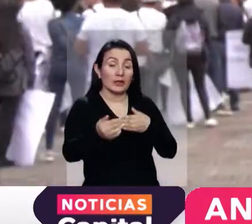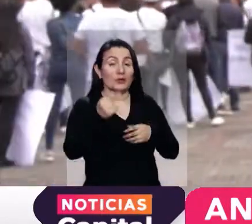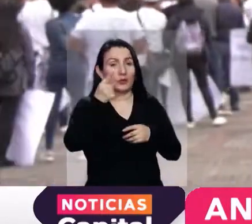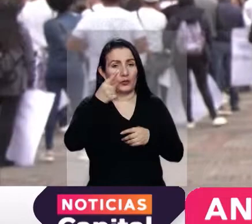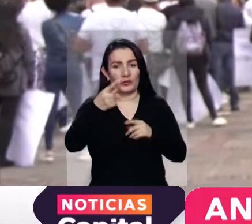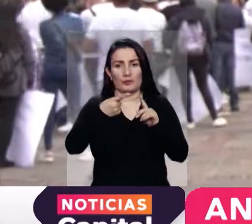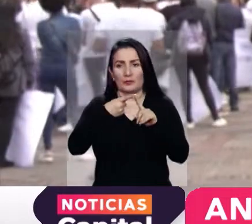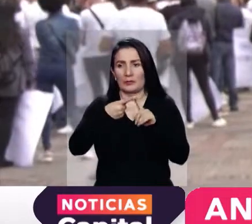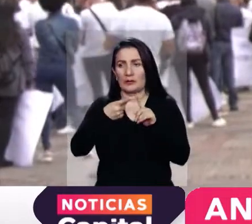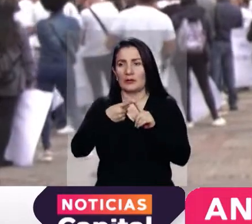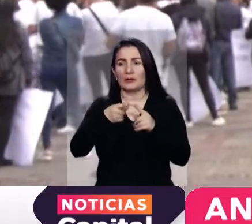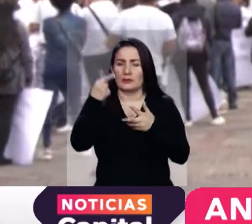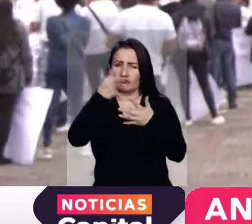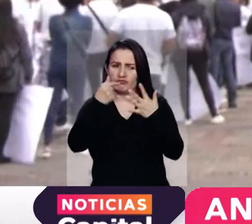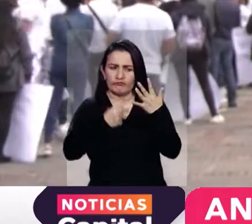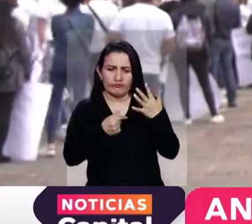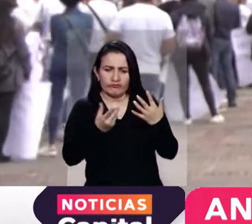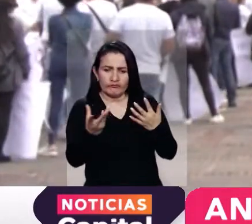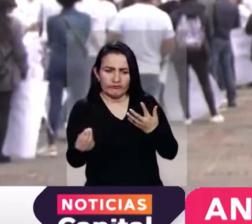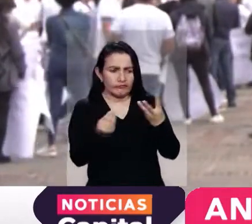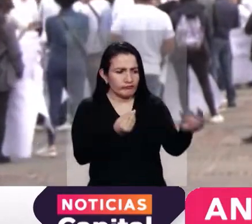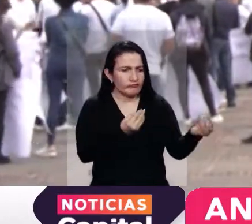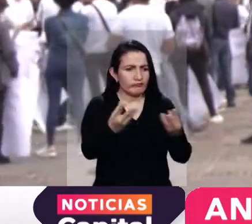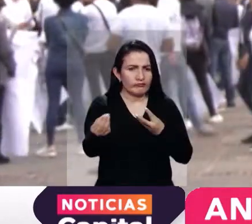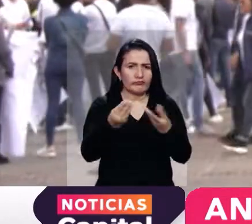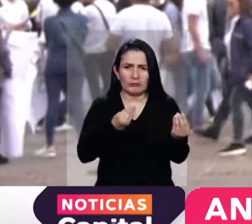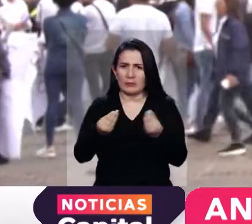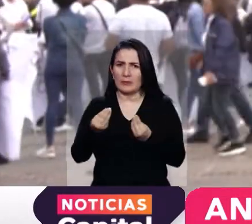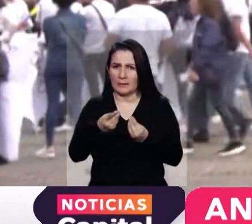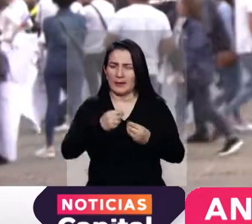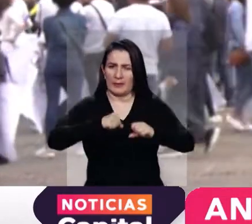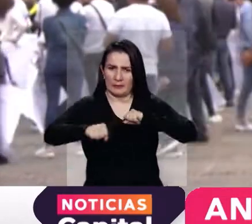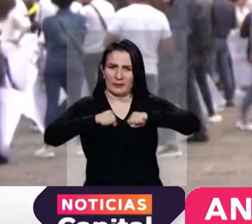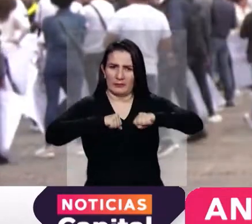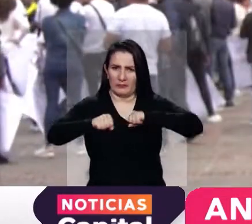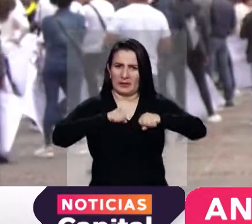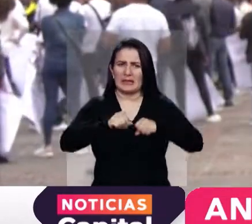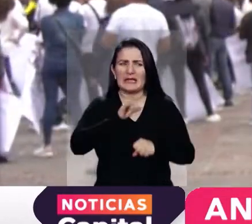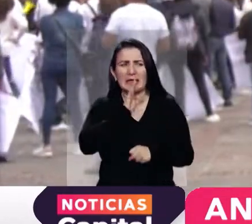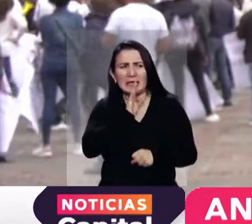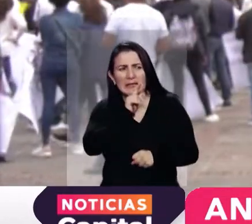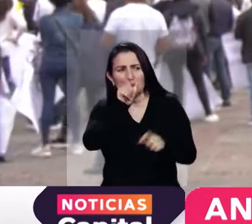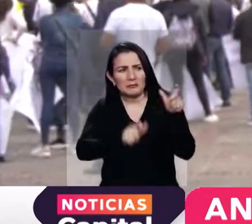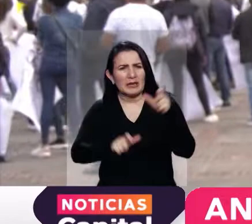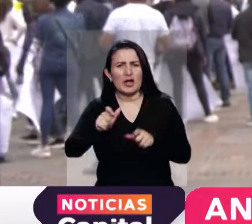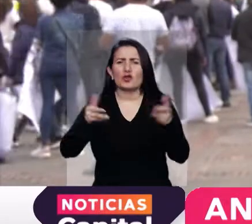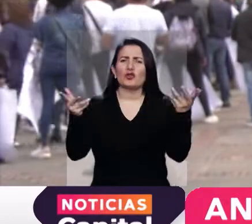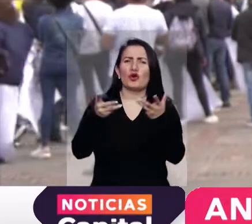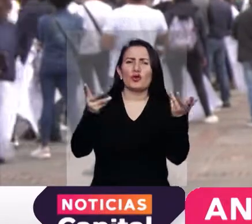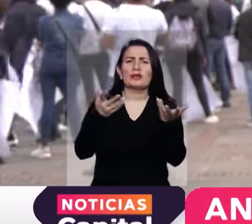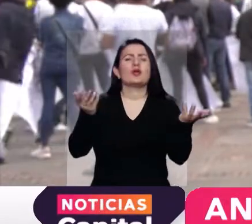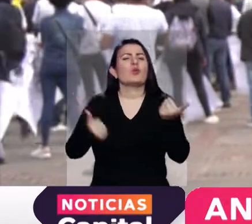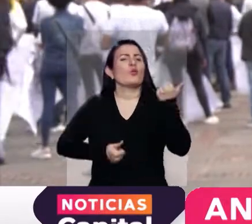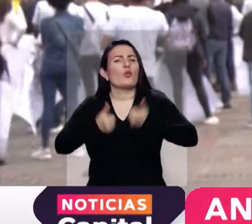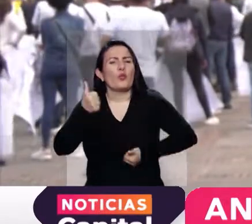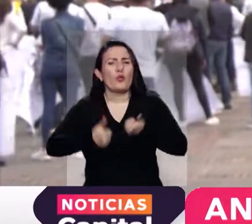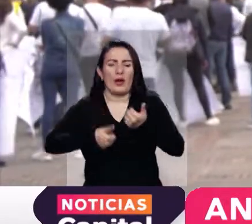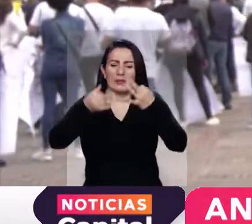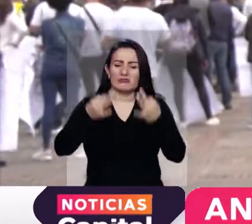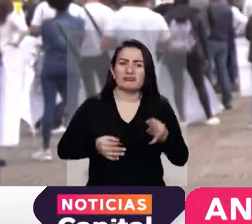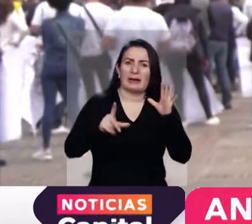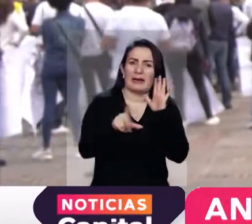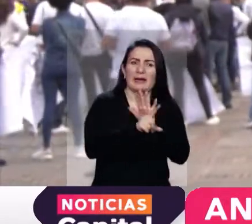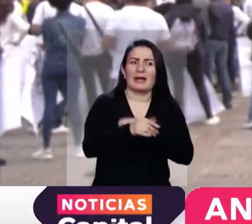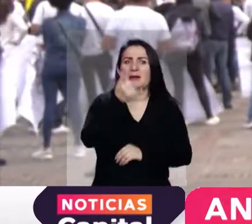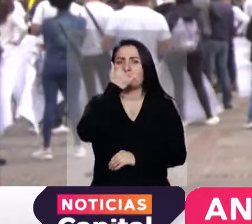cosas. Uno, se caracterice a la población que vive realmente de esta actividad, sepamos quiénes son, dónde están, cuáles son legales e